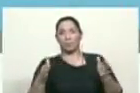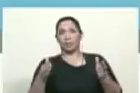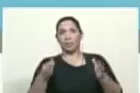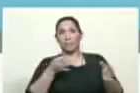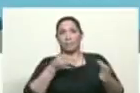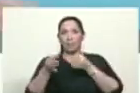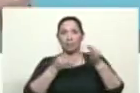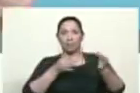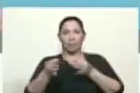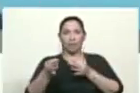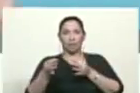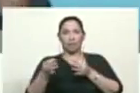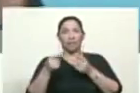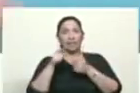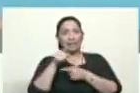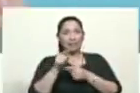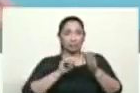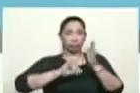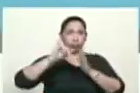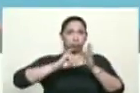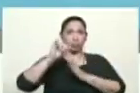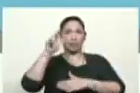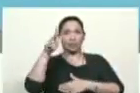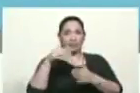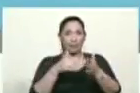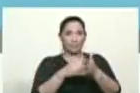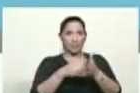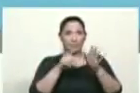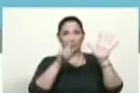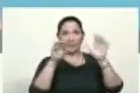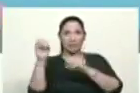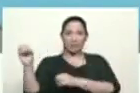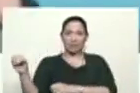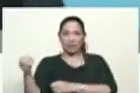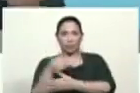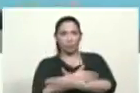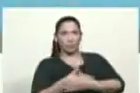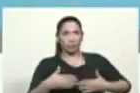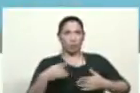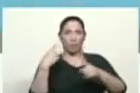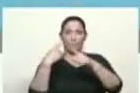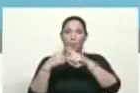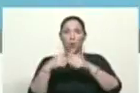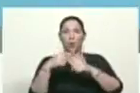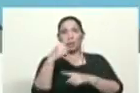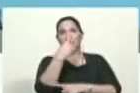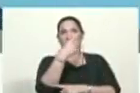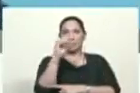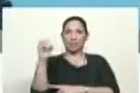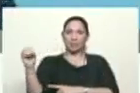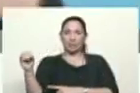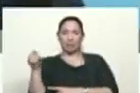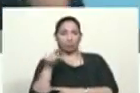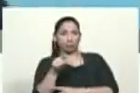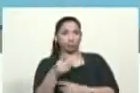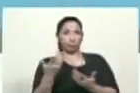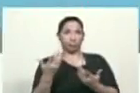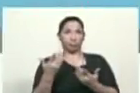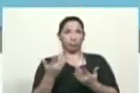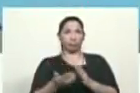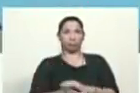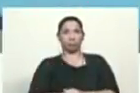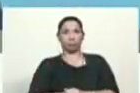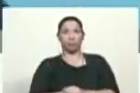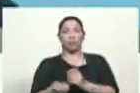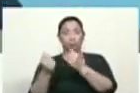supuesta depreciación. Estamos hablando de 3.600 millones por ciento. Bueno, eso tiene repercusión sobre la economía venezolana, sobre